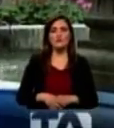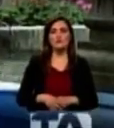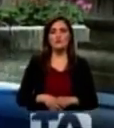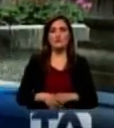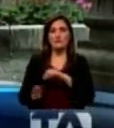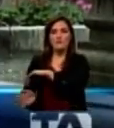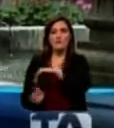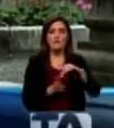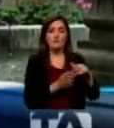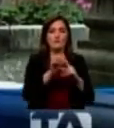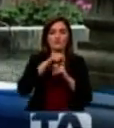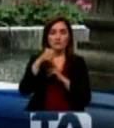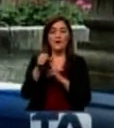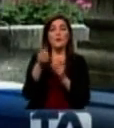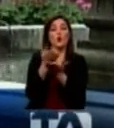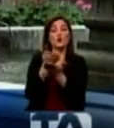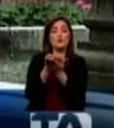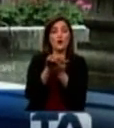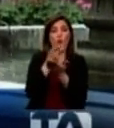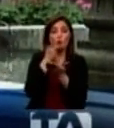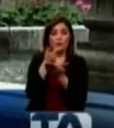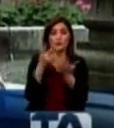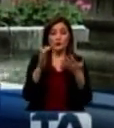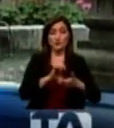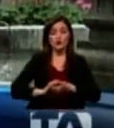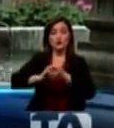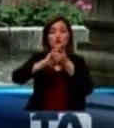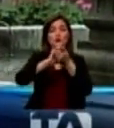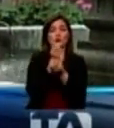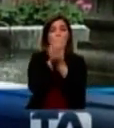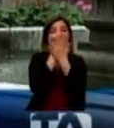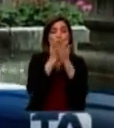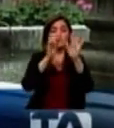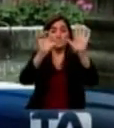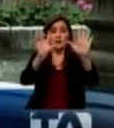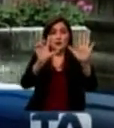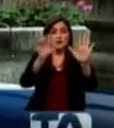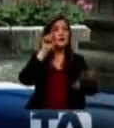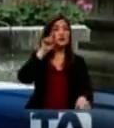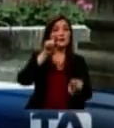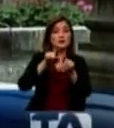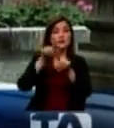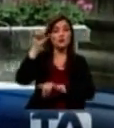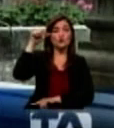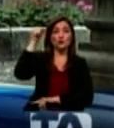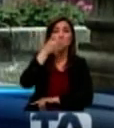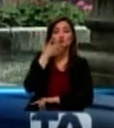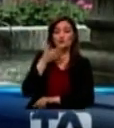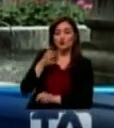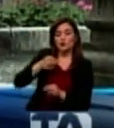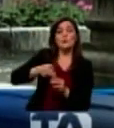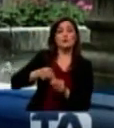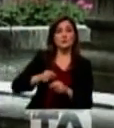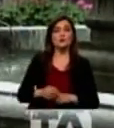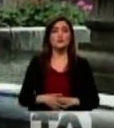También los sistemas de economía popular y solidaria anunciaron 7 acuerdos con el Estado para mejorar su participación en el